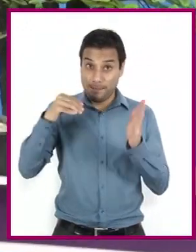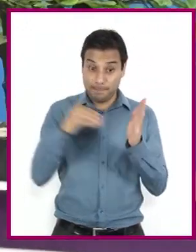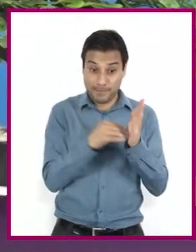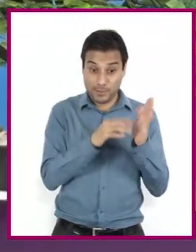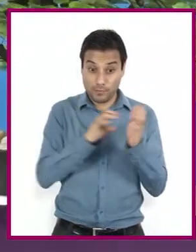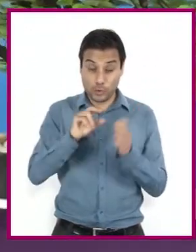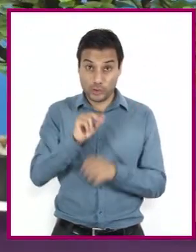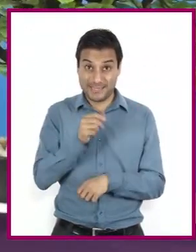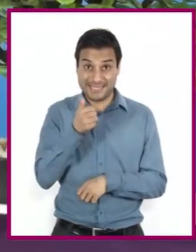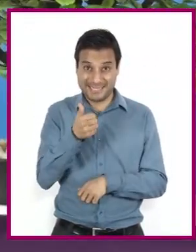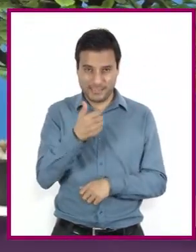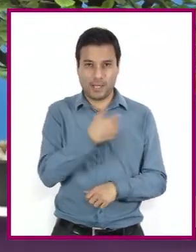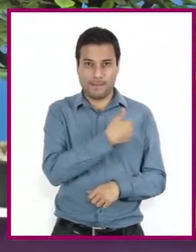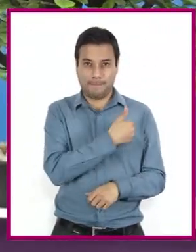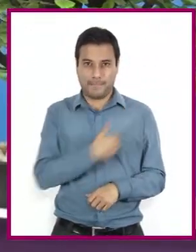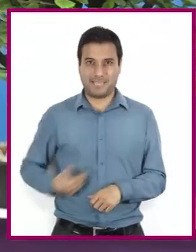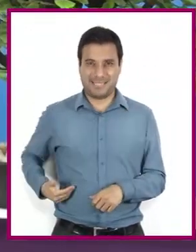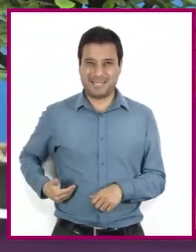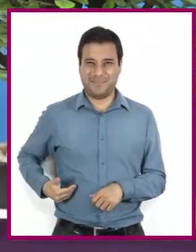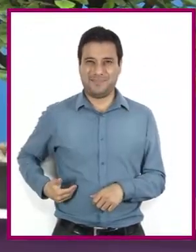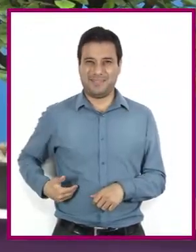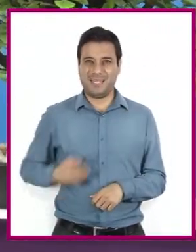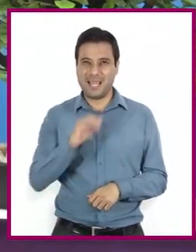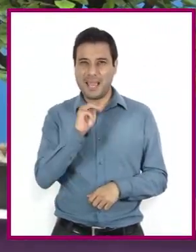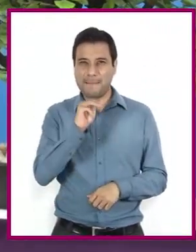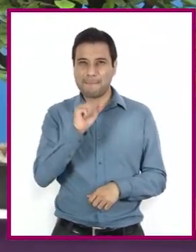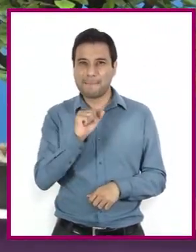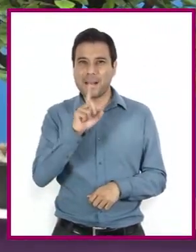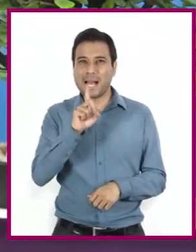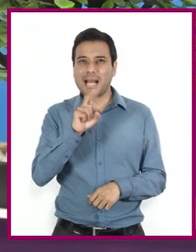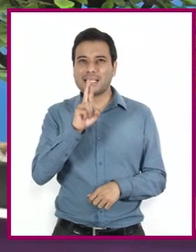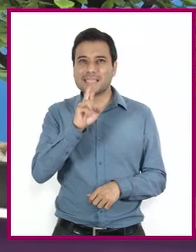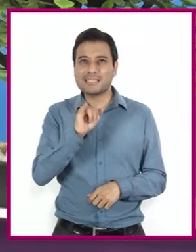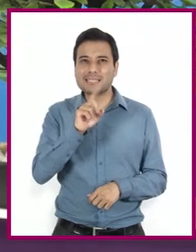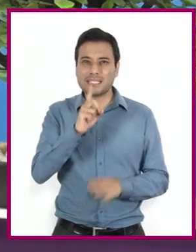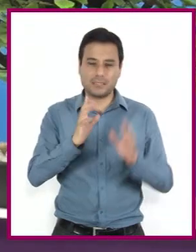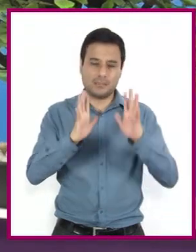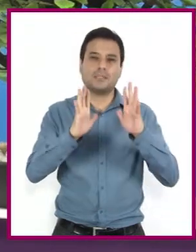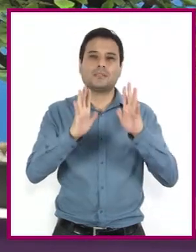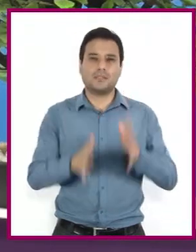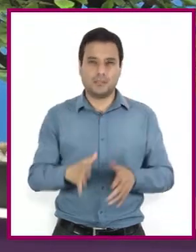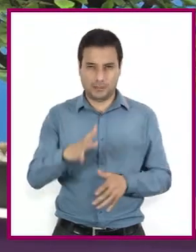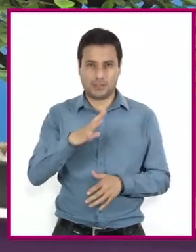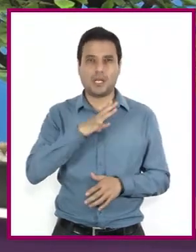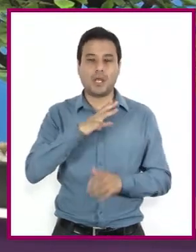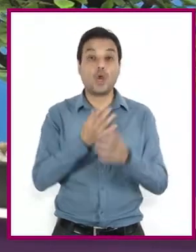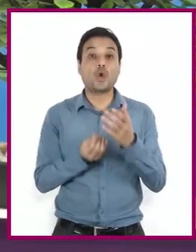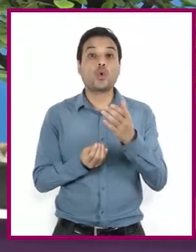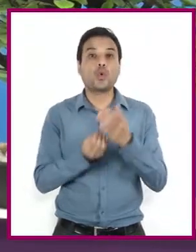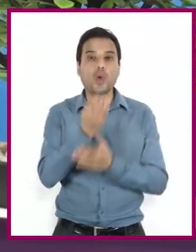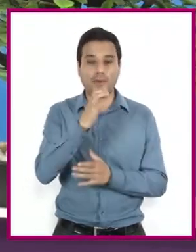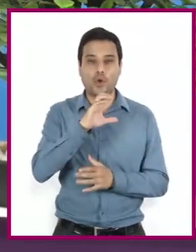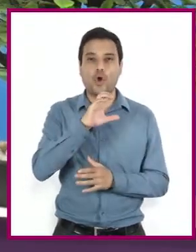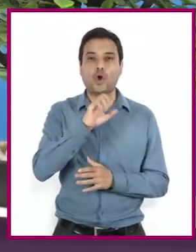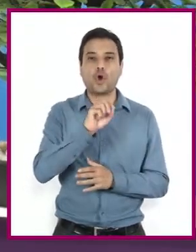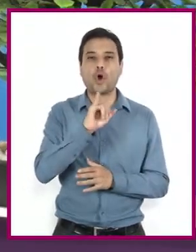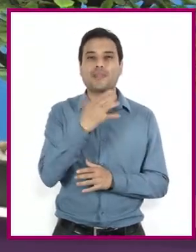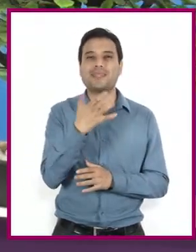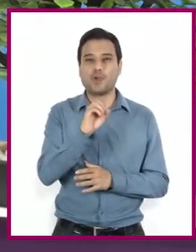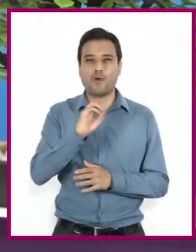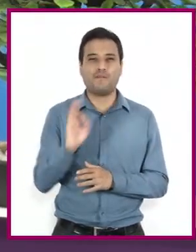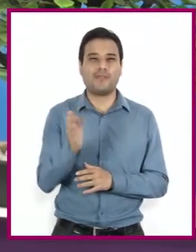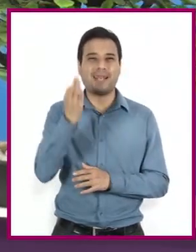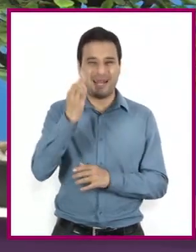1986, durante la presidencia de Miguel de la Madrid, se expidió el Código Federal Electoral, que básicamente permitió